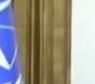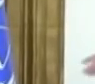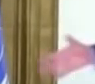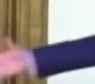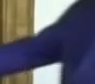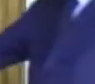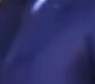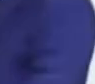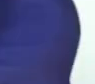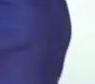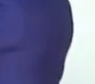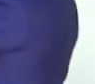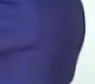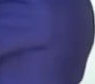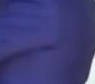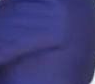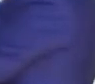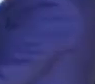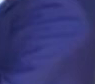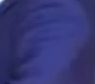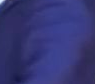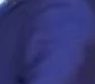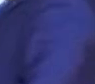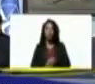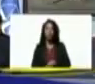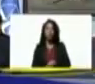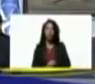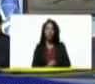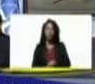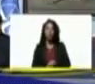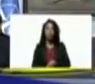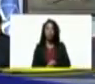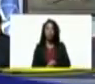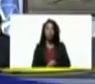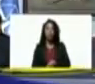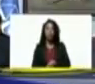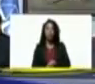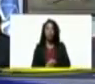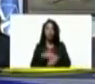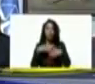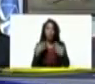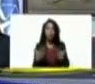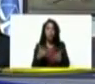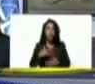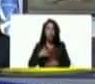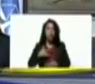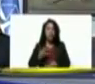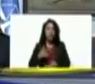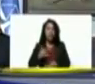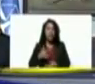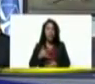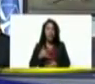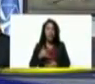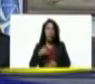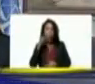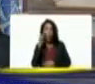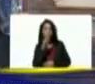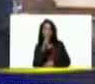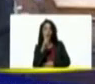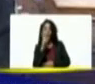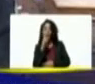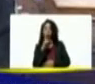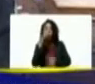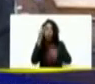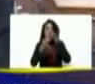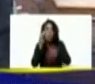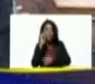ser objetivos, responsables y buscar la efectividad de la acción. Y yo creo que aquí esto no se trata un tema solo de